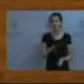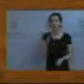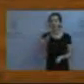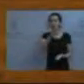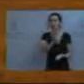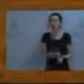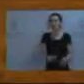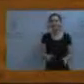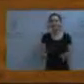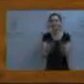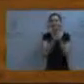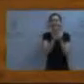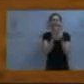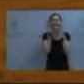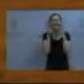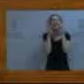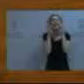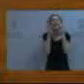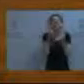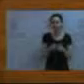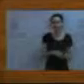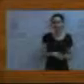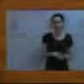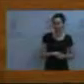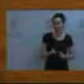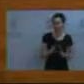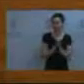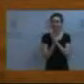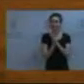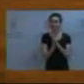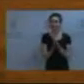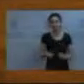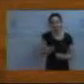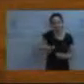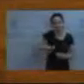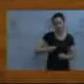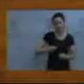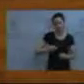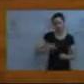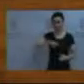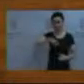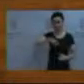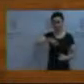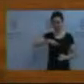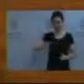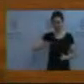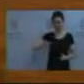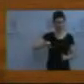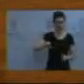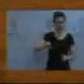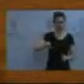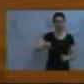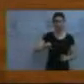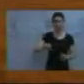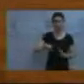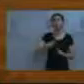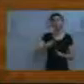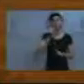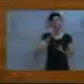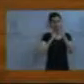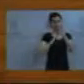echar unas risas con las tortillas de cannabis, a veces también ocurre que acaba todo en